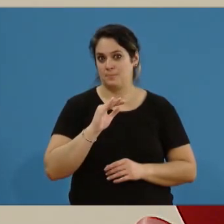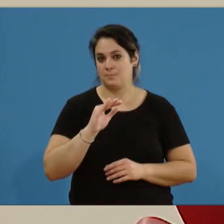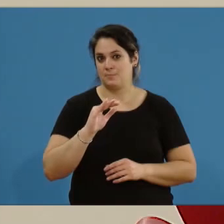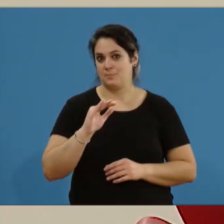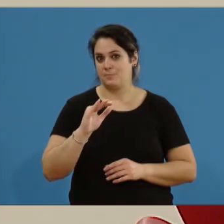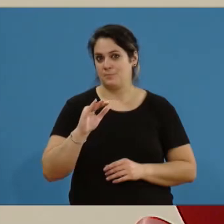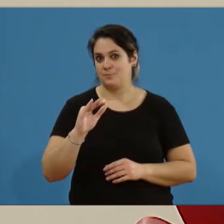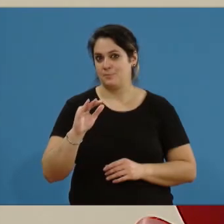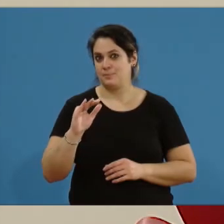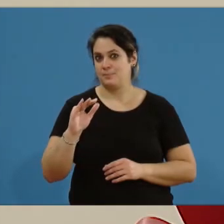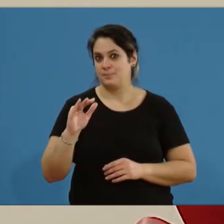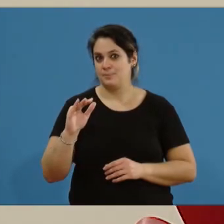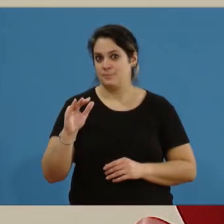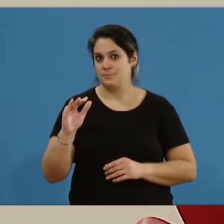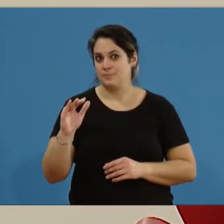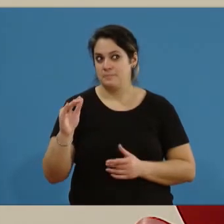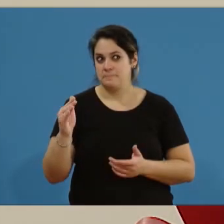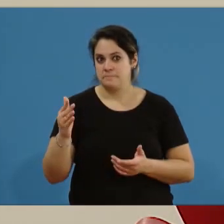Silencio.